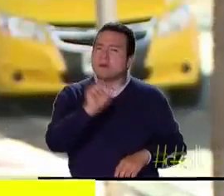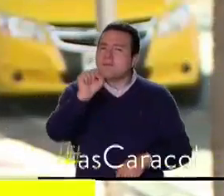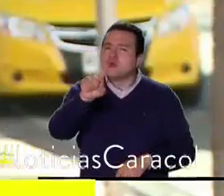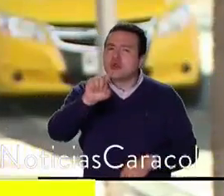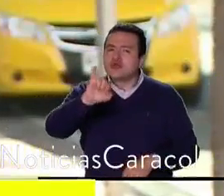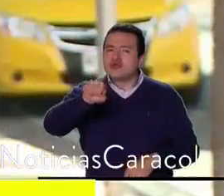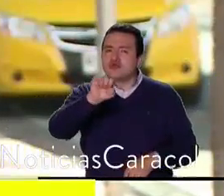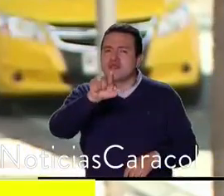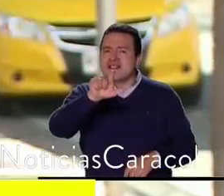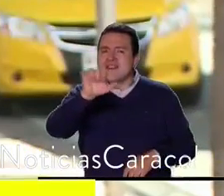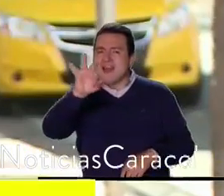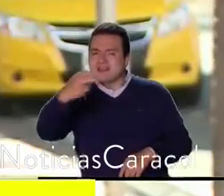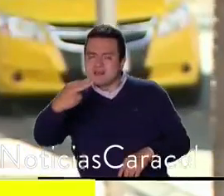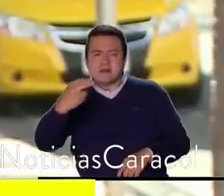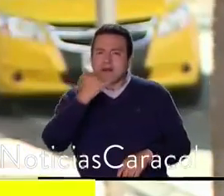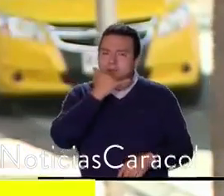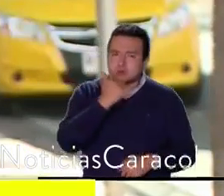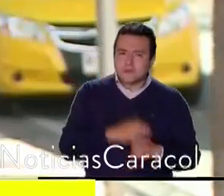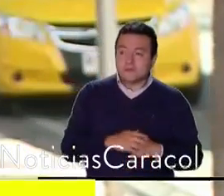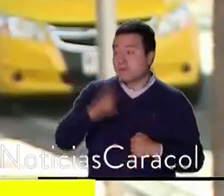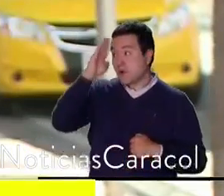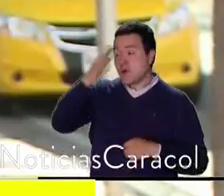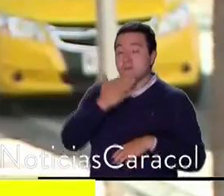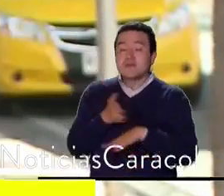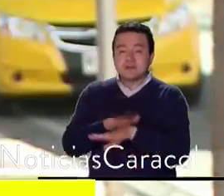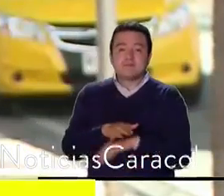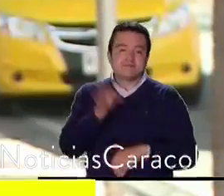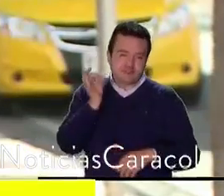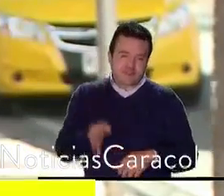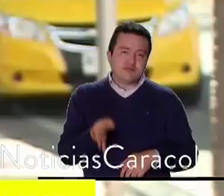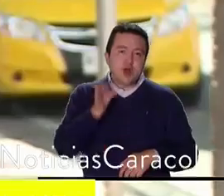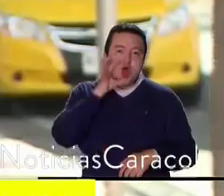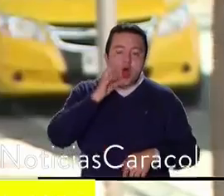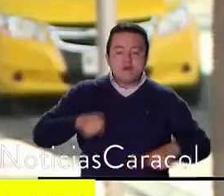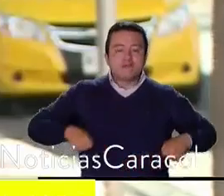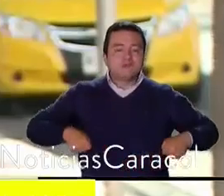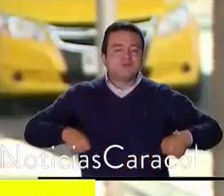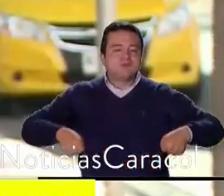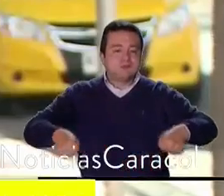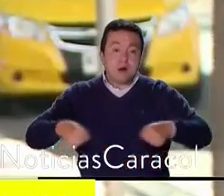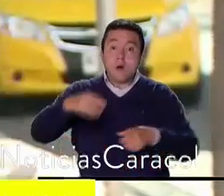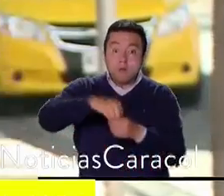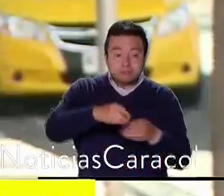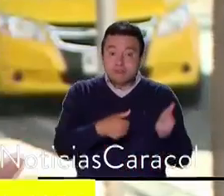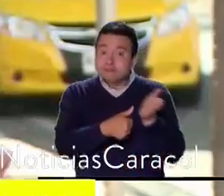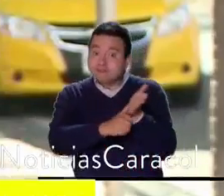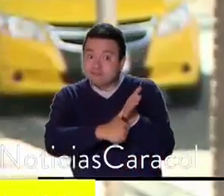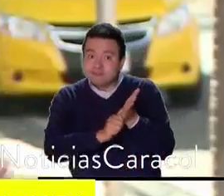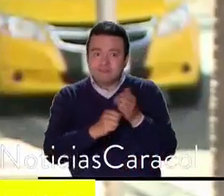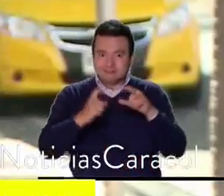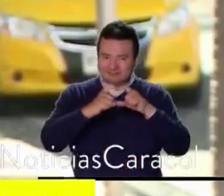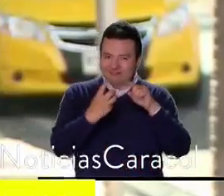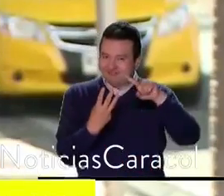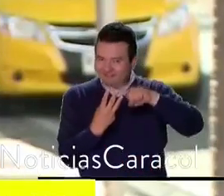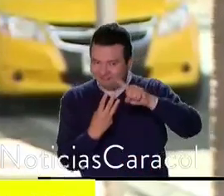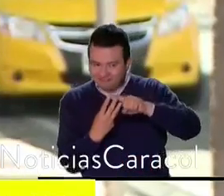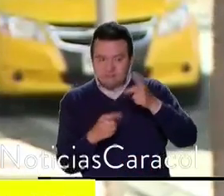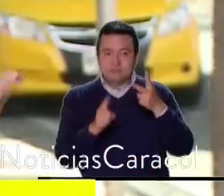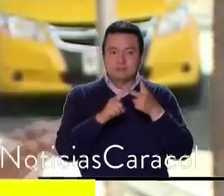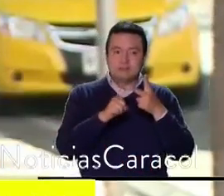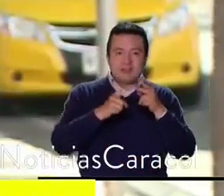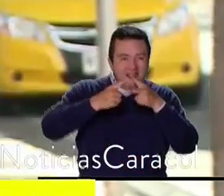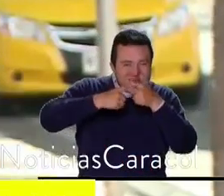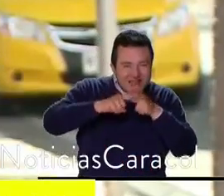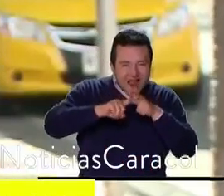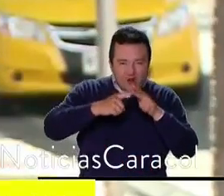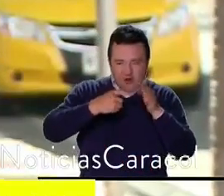Hola, buenas tardes. Según las autoridades, el conductor de la moto no tenía seguro, licencia de conducción, ni tampoco revisión técnico-mecánica. Por eso